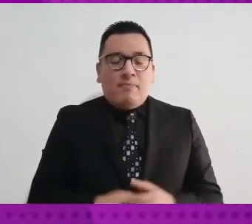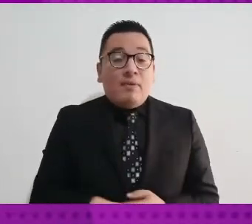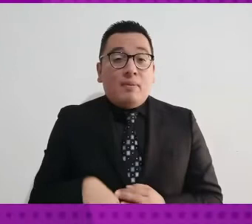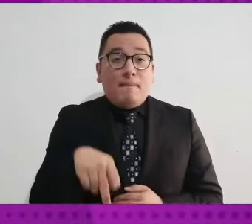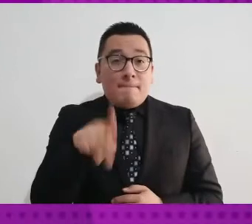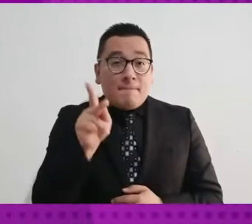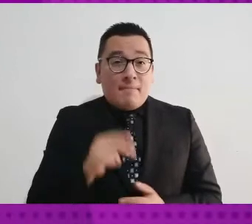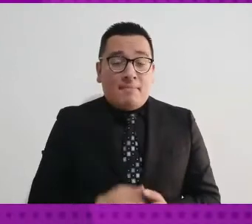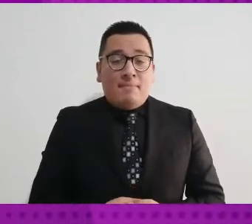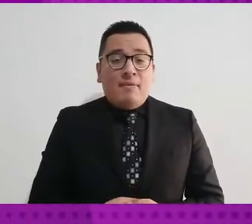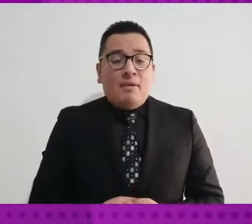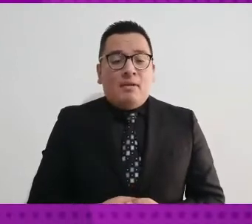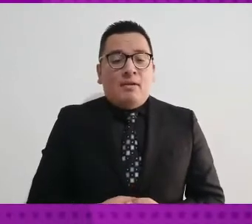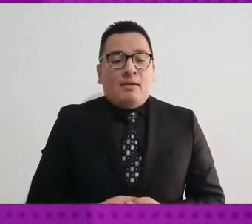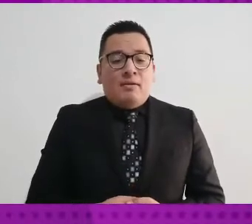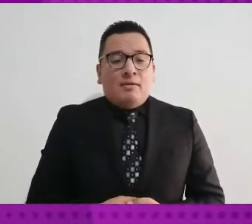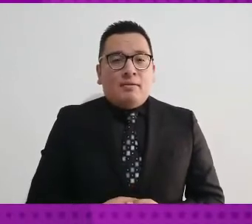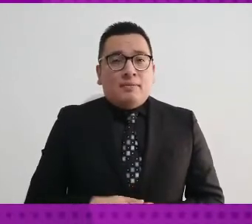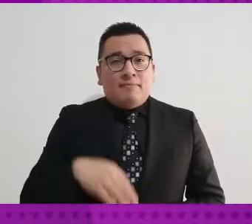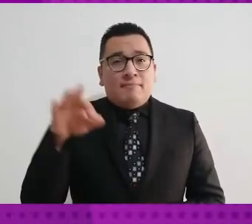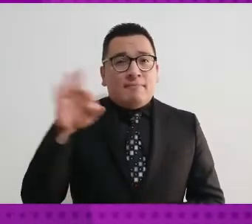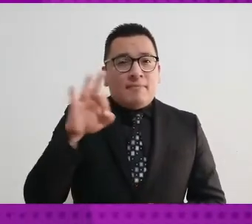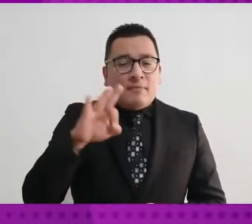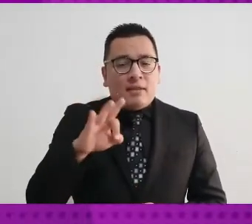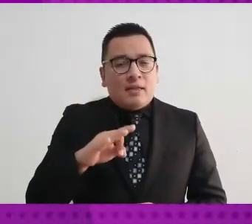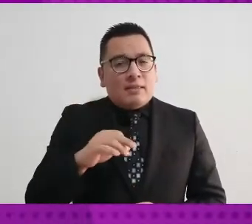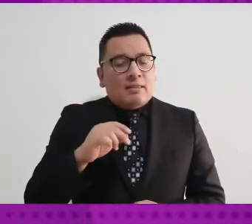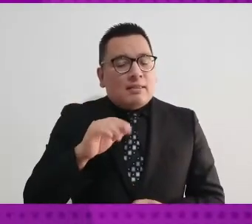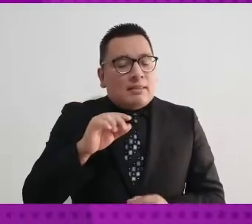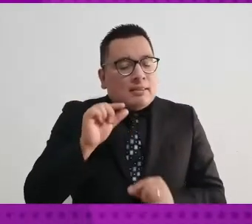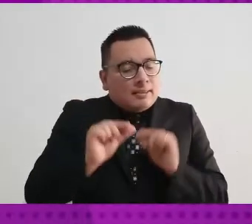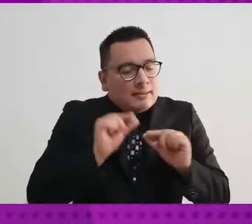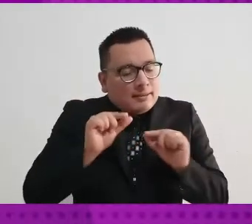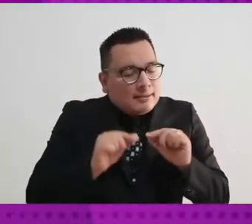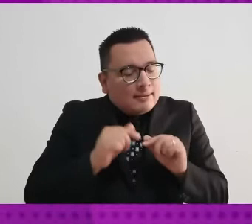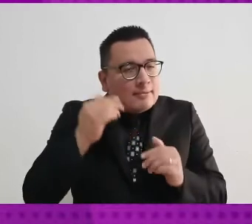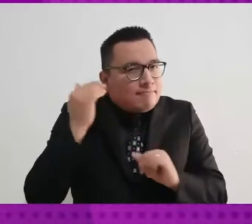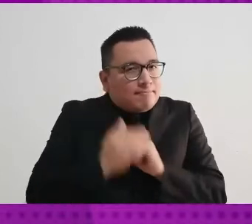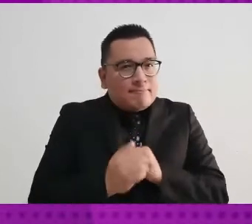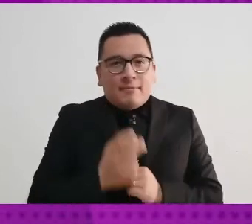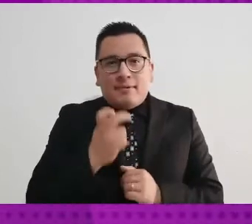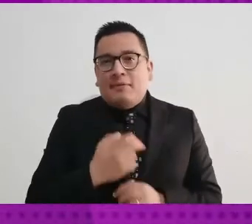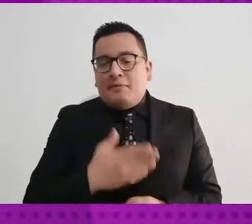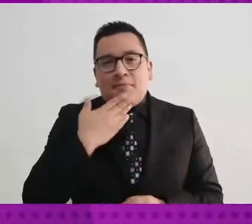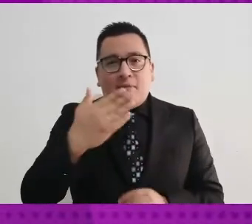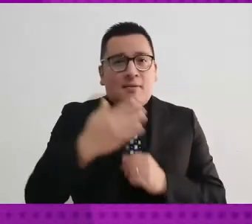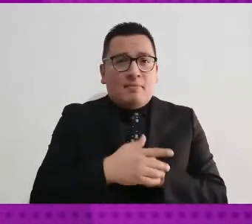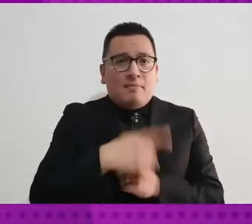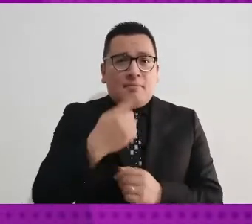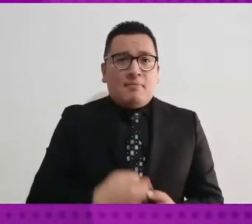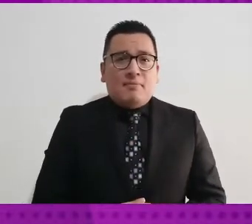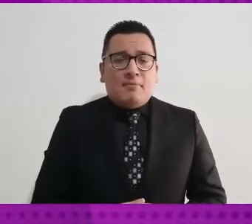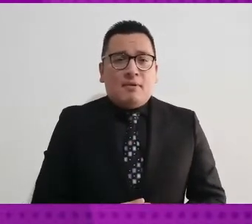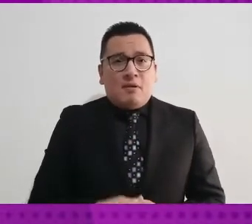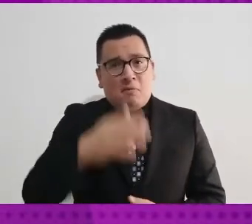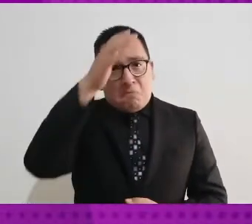que sin embargo, también hay que decirlo, quizás se encuentre en vías de extinción la boleta en papel. Y esa es una gran noticia,